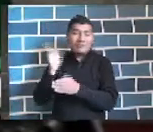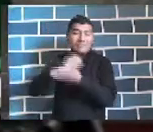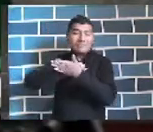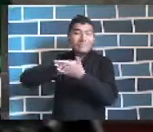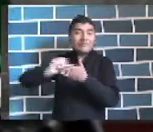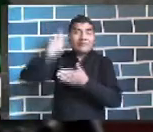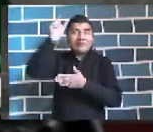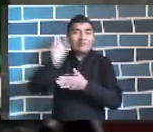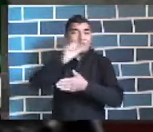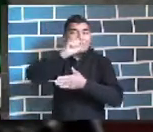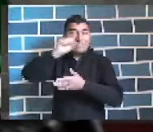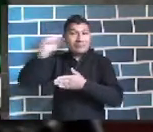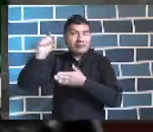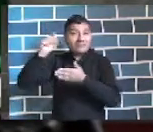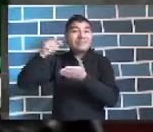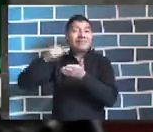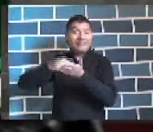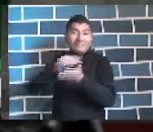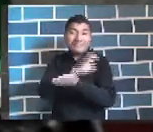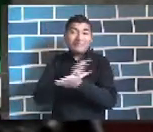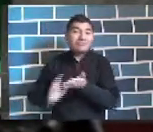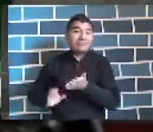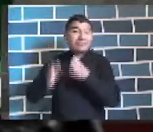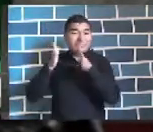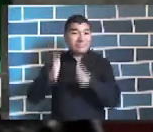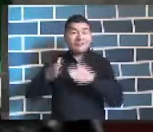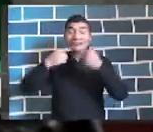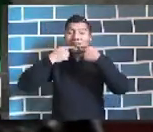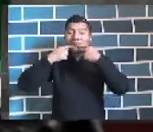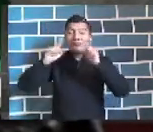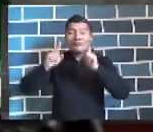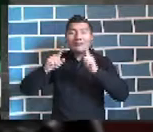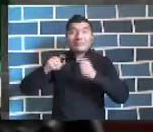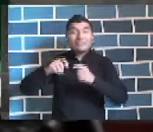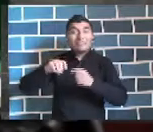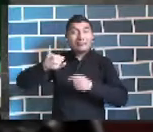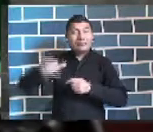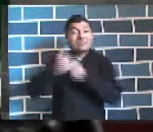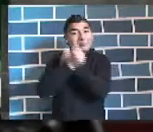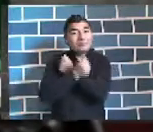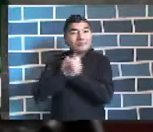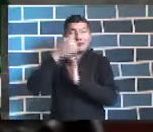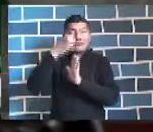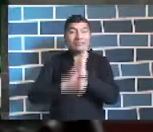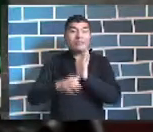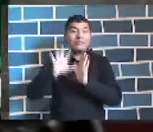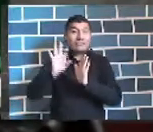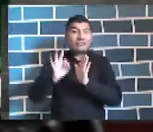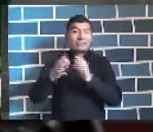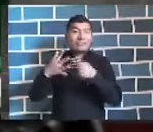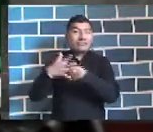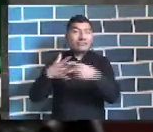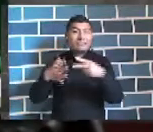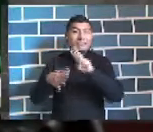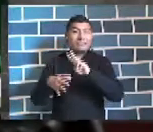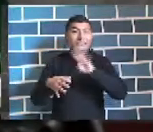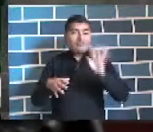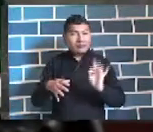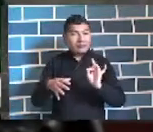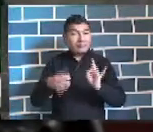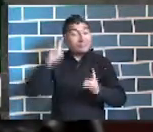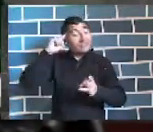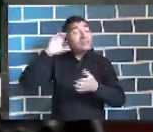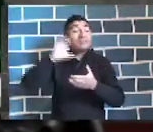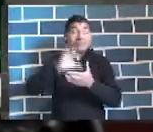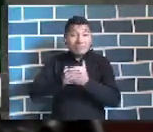cruz, y así el cristiano confiesa, Juan 9:38, creo, Señor.